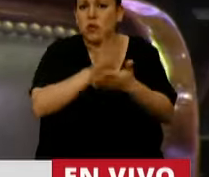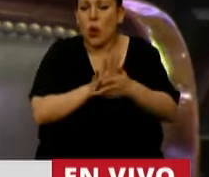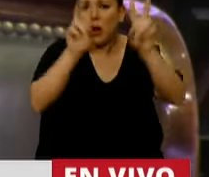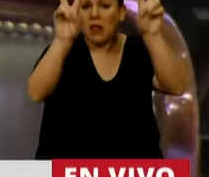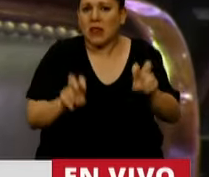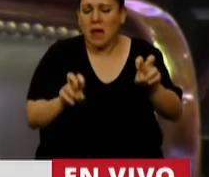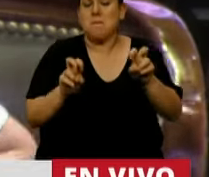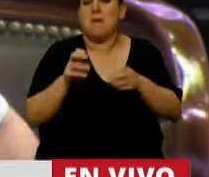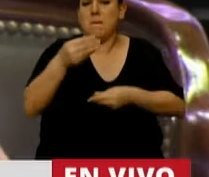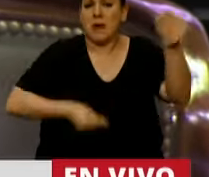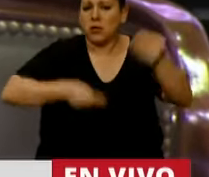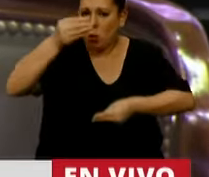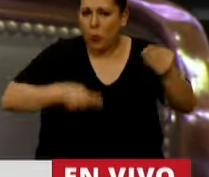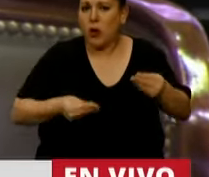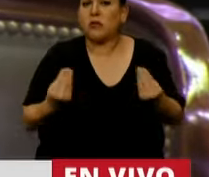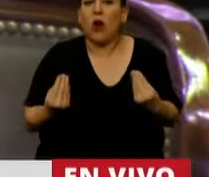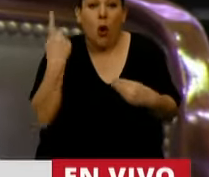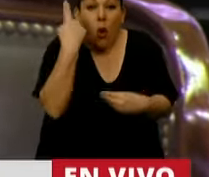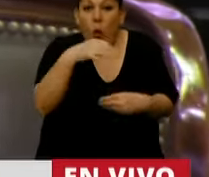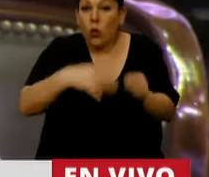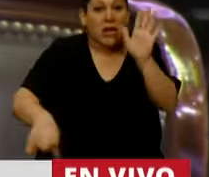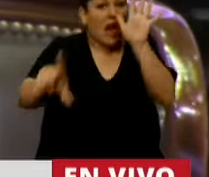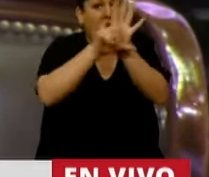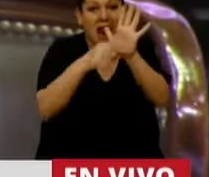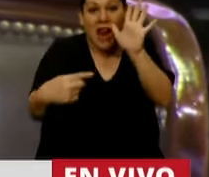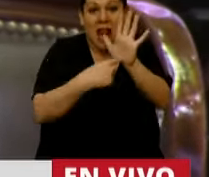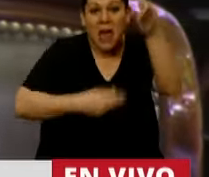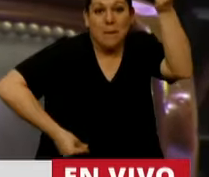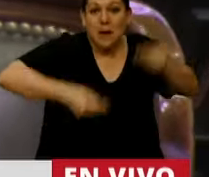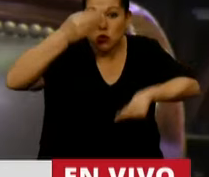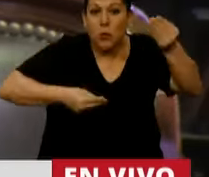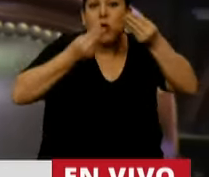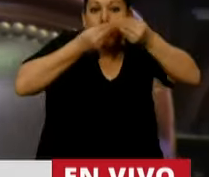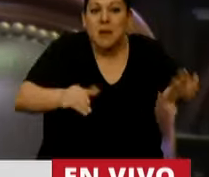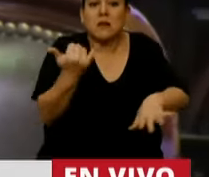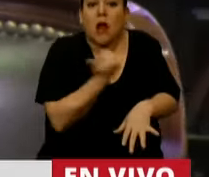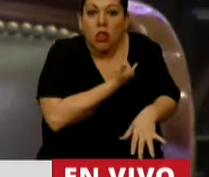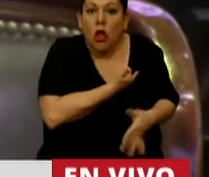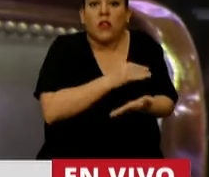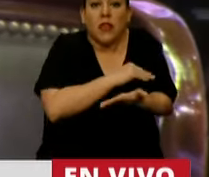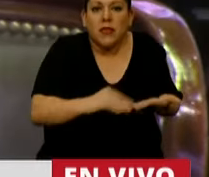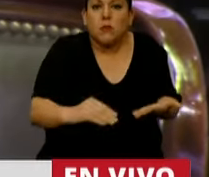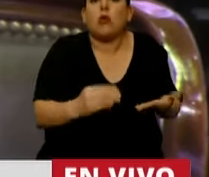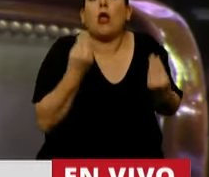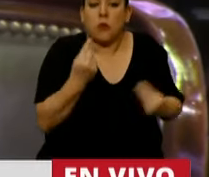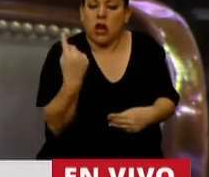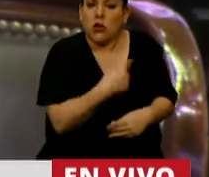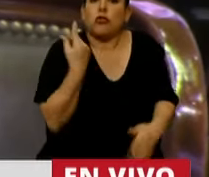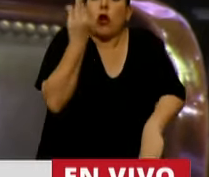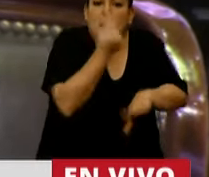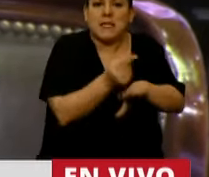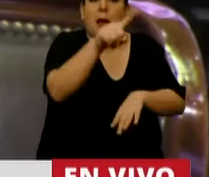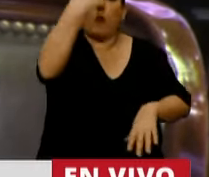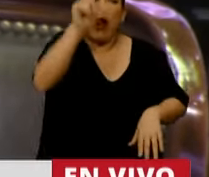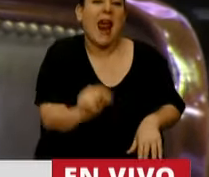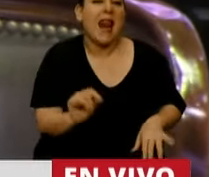y oposición. Es la única ley que tiene inicio exclusivo en diputados porque representamos la nación.